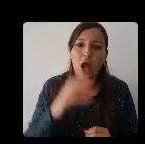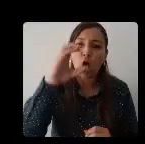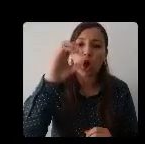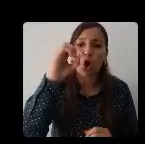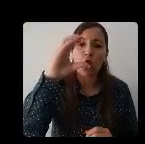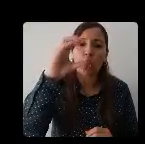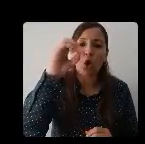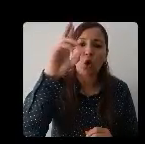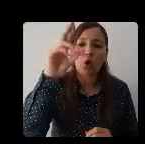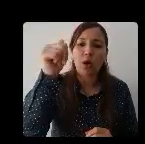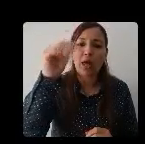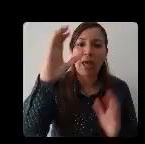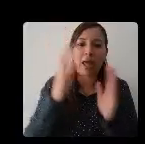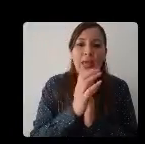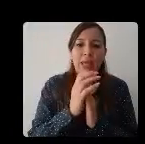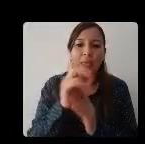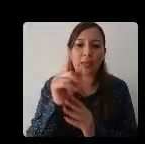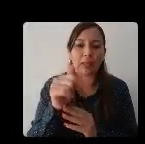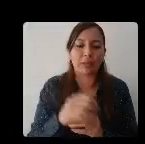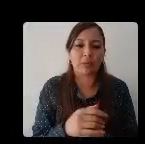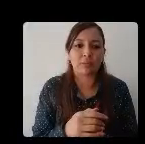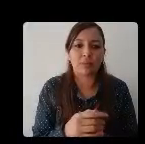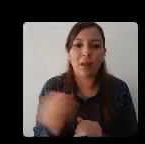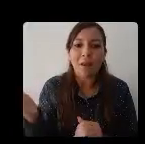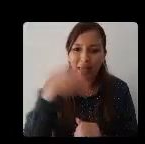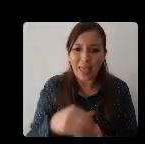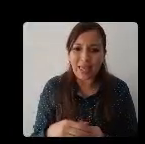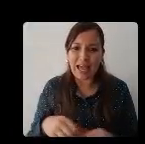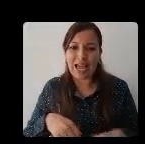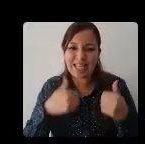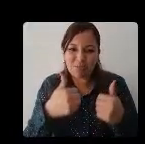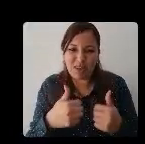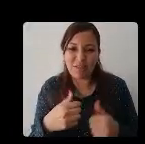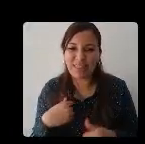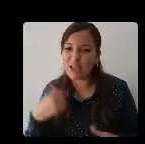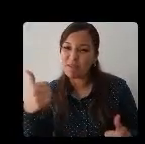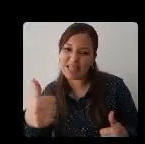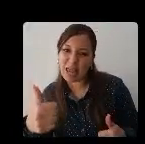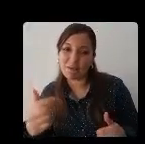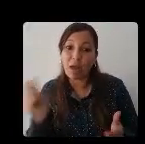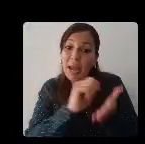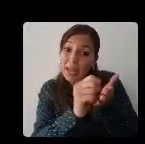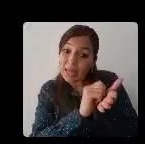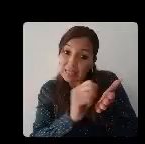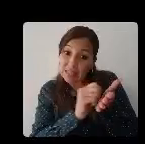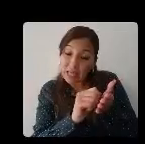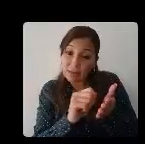inolvidables. Pueden hacer las reservas tal vez al número 95 10